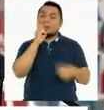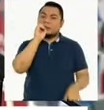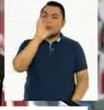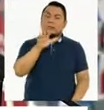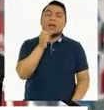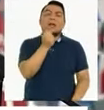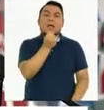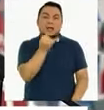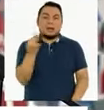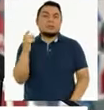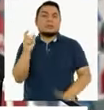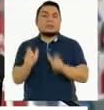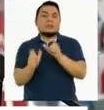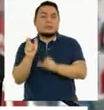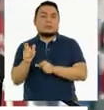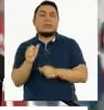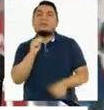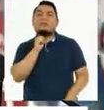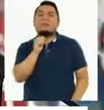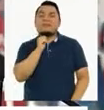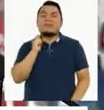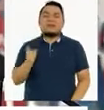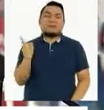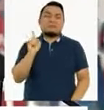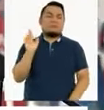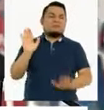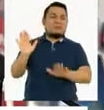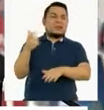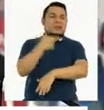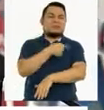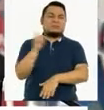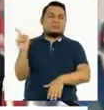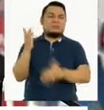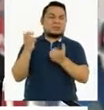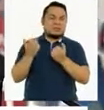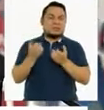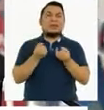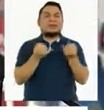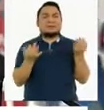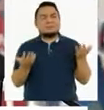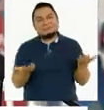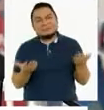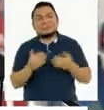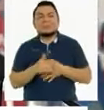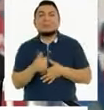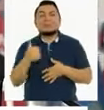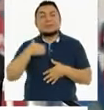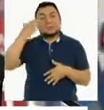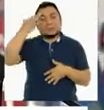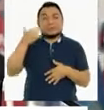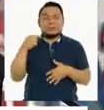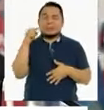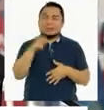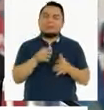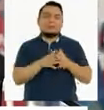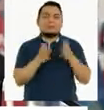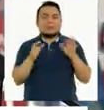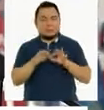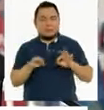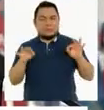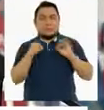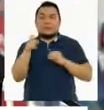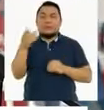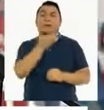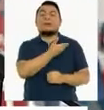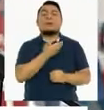que hay algunas personas que todavía se resisten a ser vacunadas. Y yo creo que es sumamente importante, y el